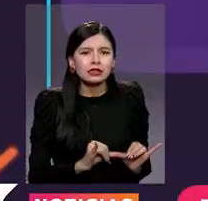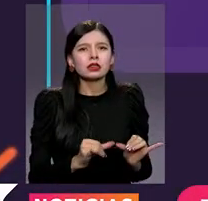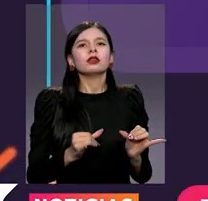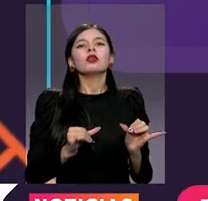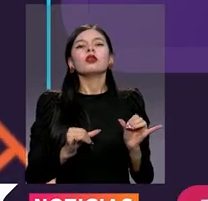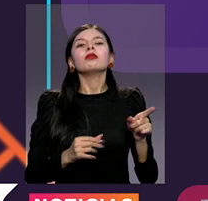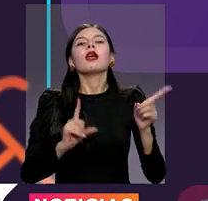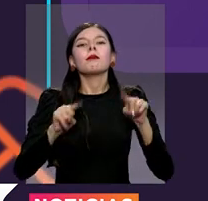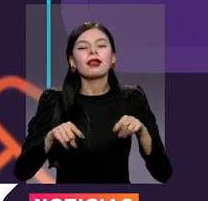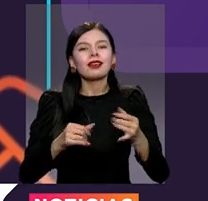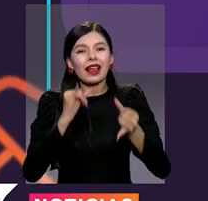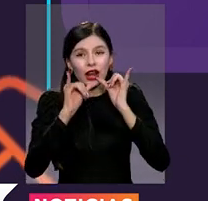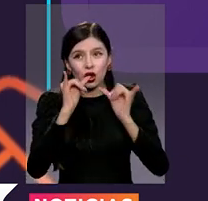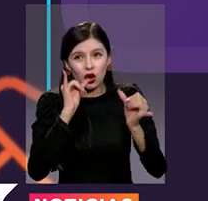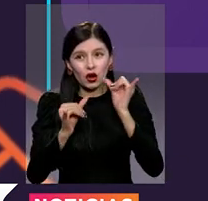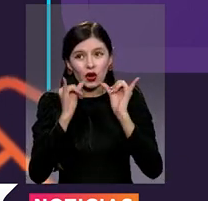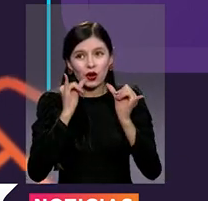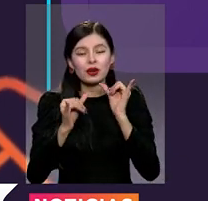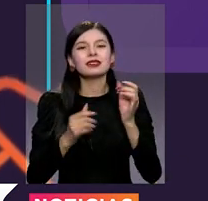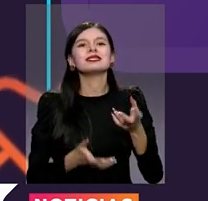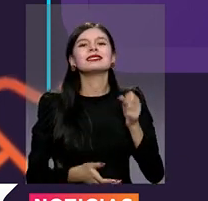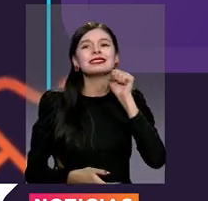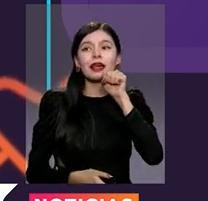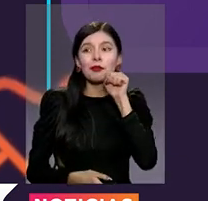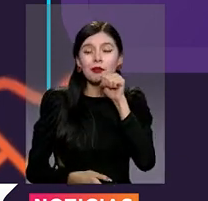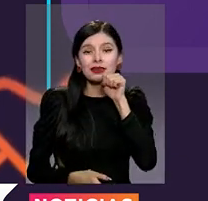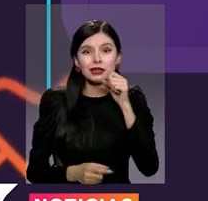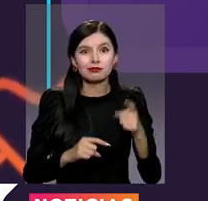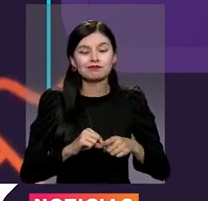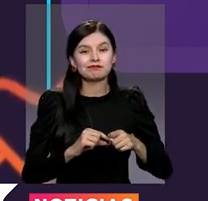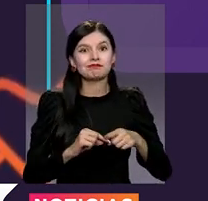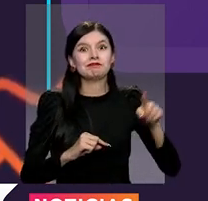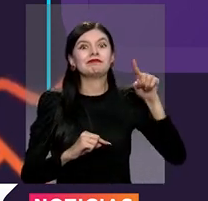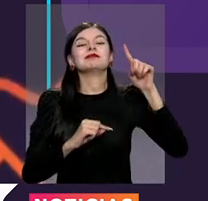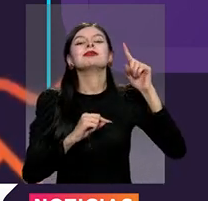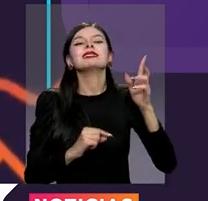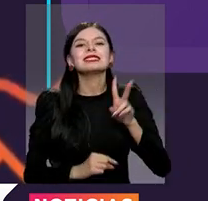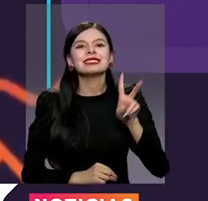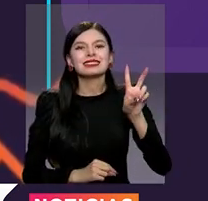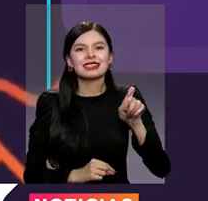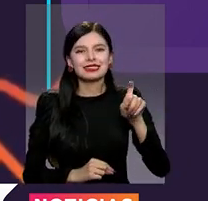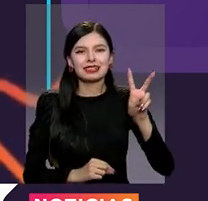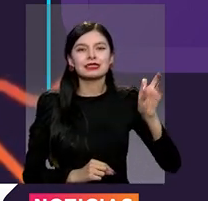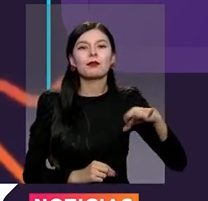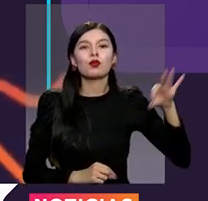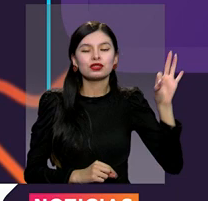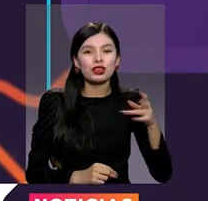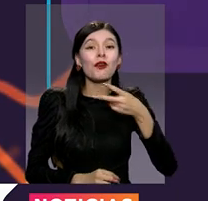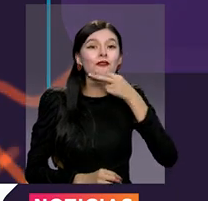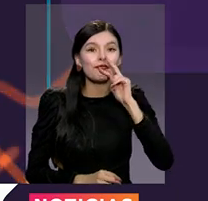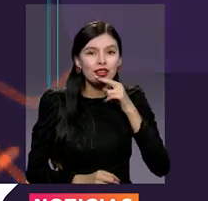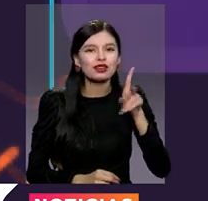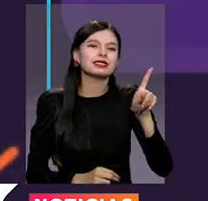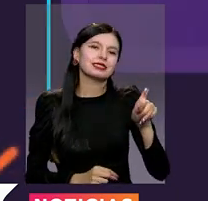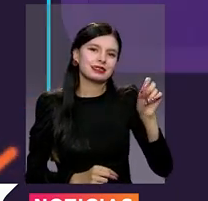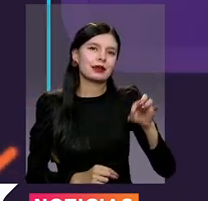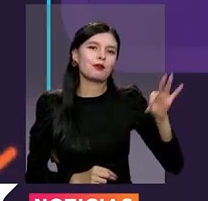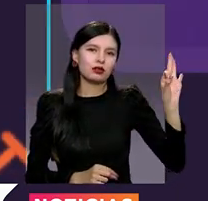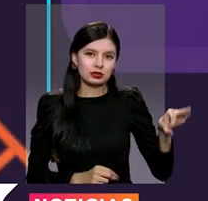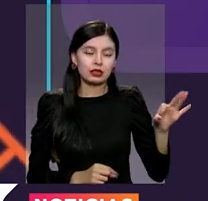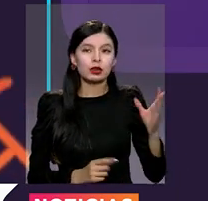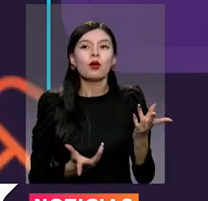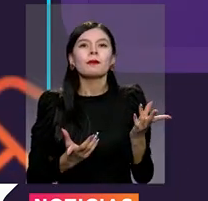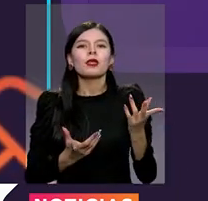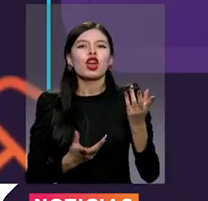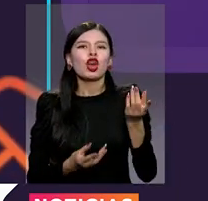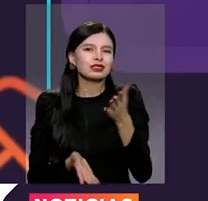se encuentran las bebidas alcohólicas. La cerveza alcanzó un incremento del 67%, le sigue el vino con el 60%, mientras que golosinas